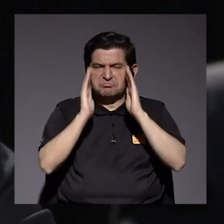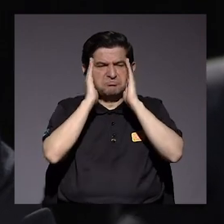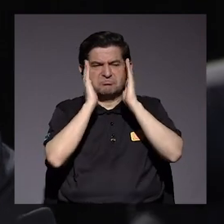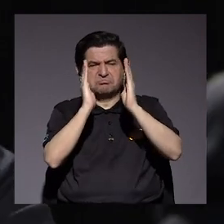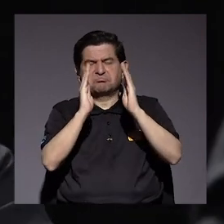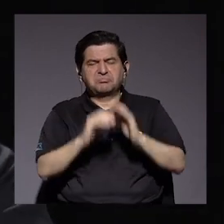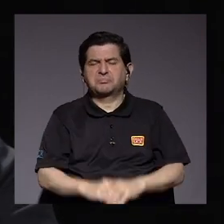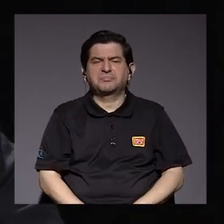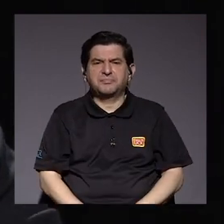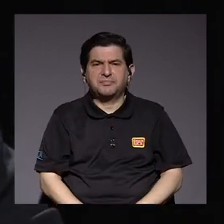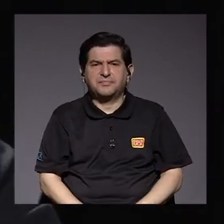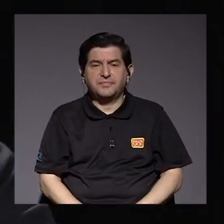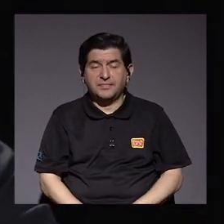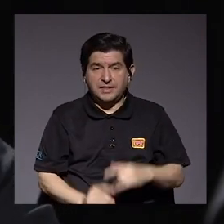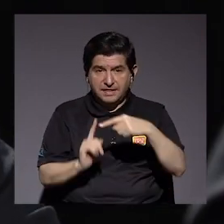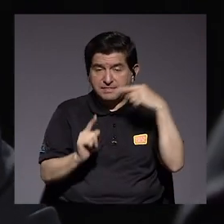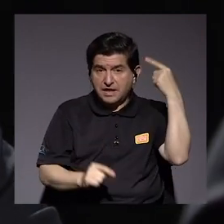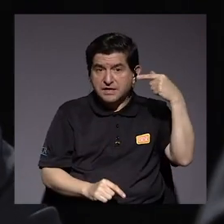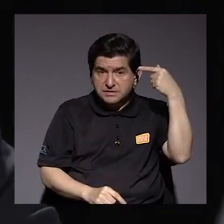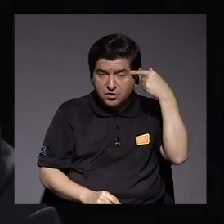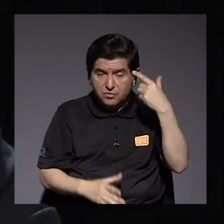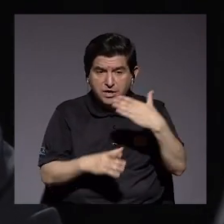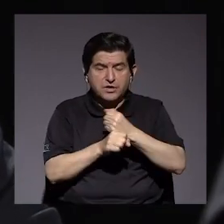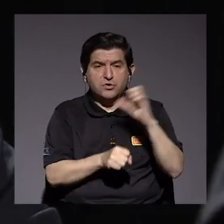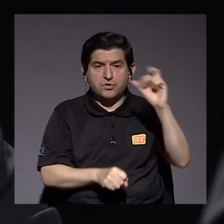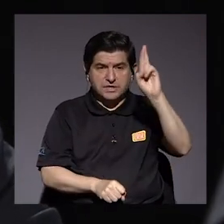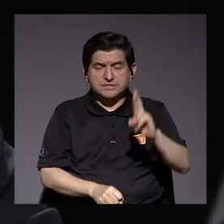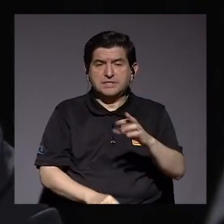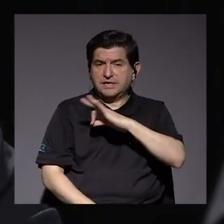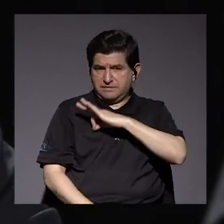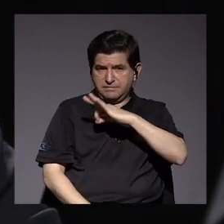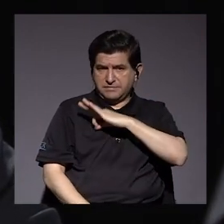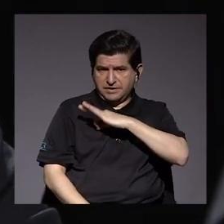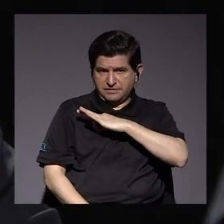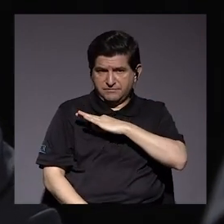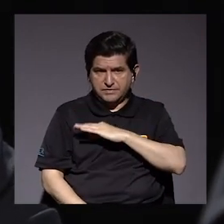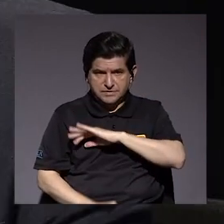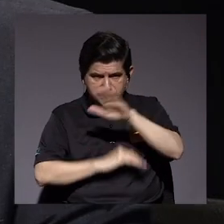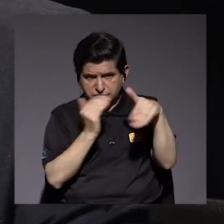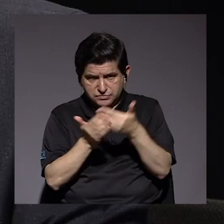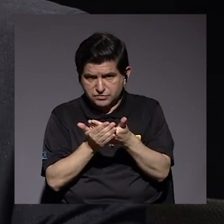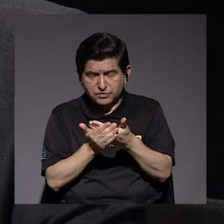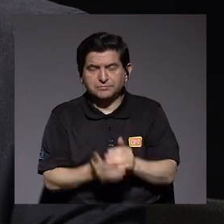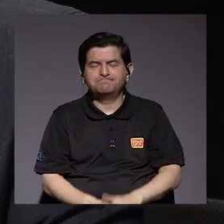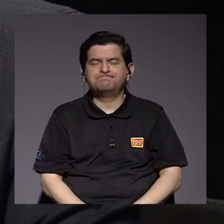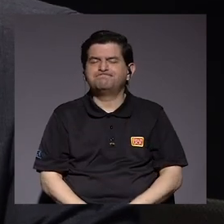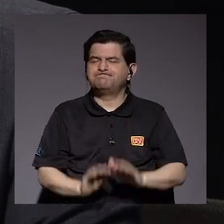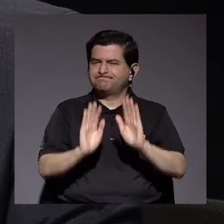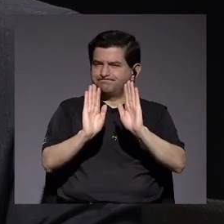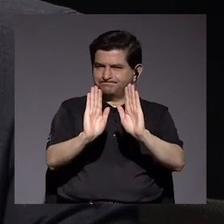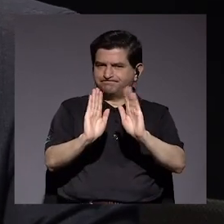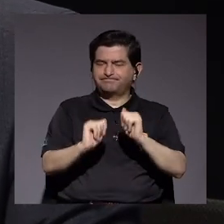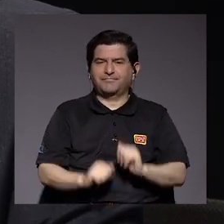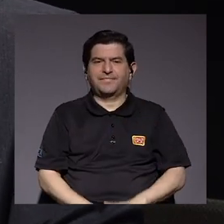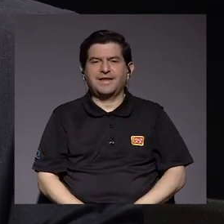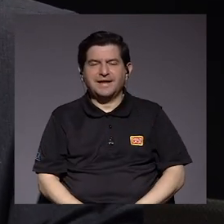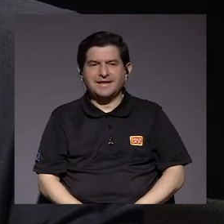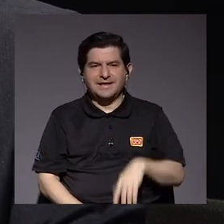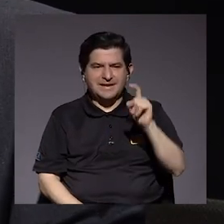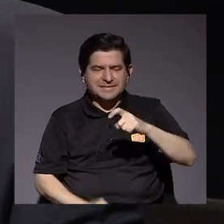despreocupado en gobierno de hacer una costa rica próspera bueno mire a ver